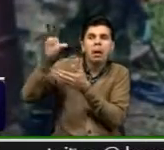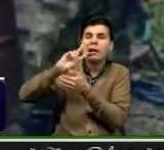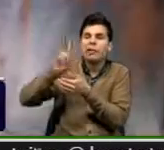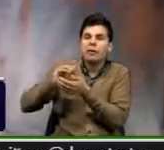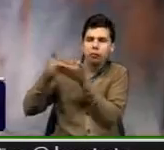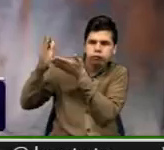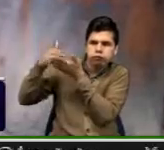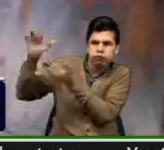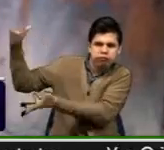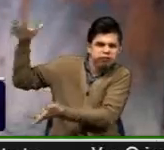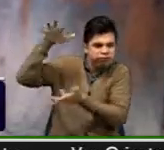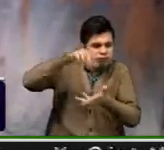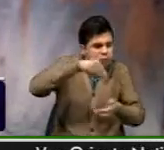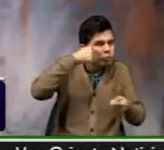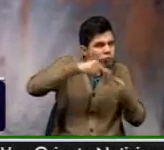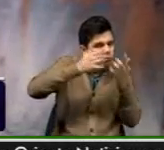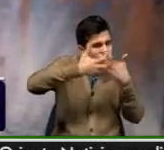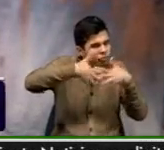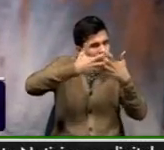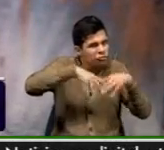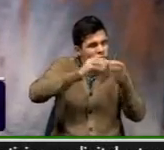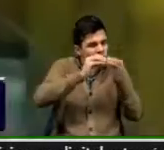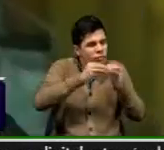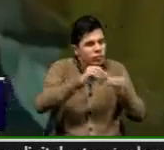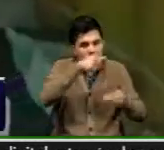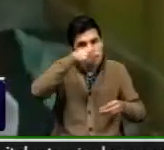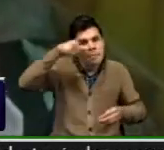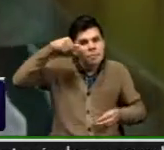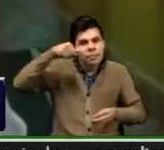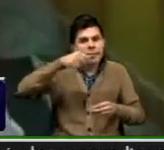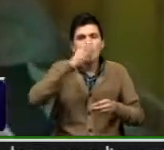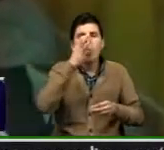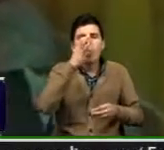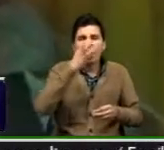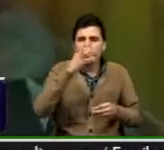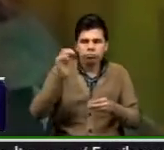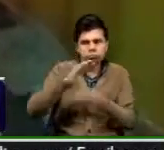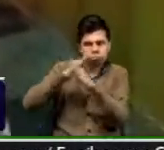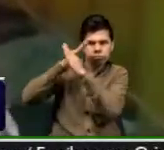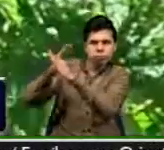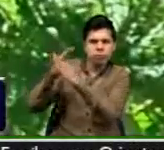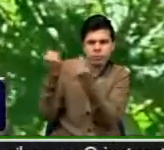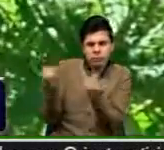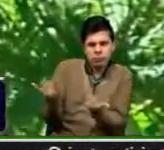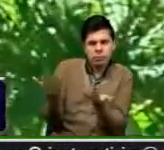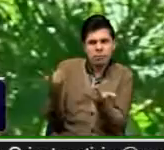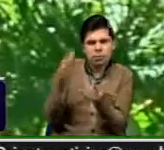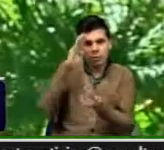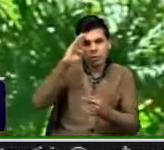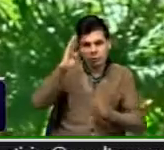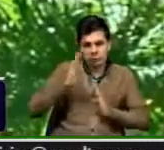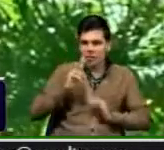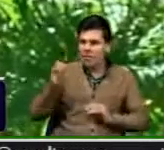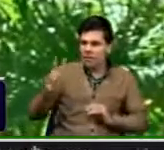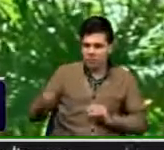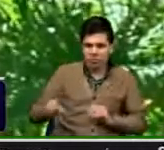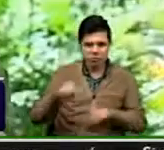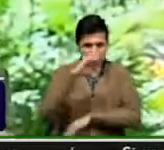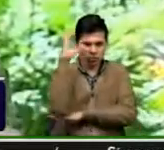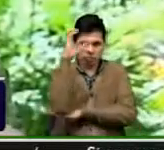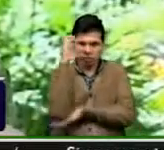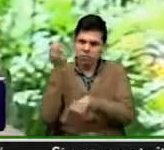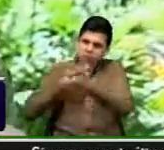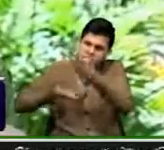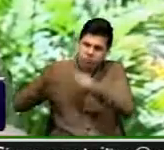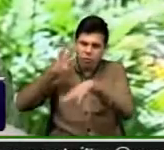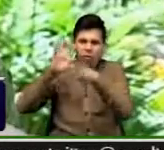país y que están a la espera de que la Cancillería ayude para que haya un trabajo mancomunado entre las fuerzas militares de Venezuela y Colombia.